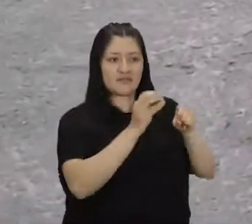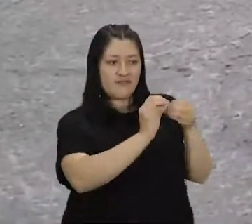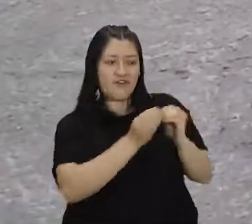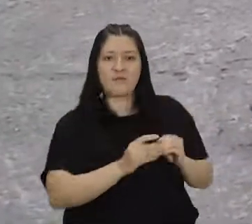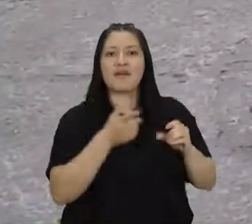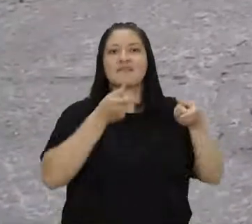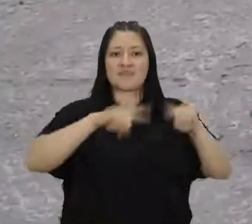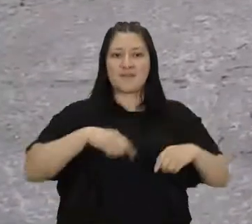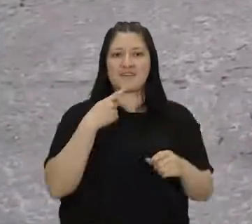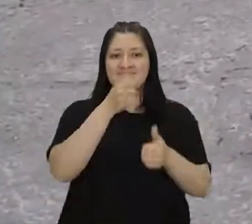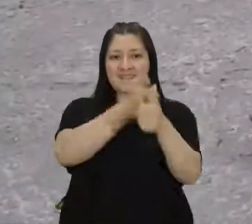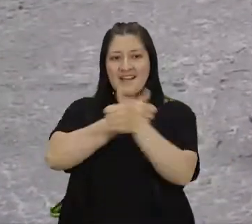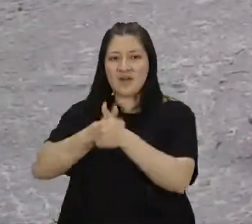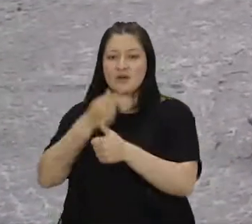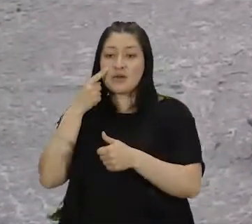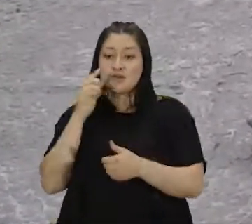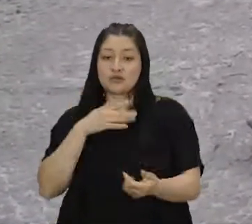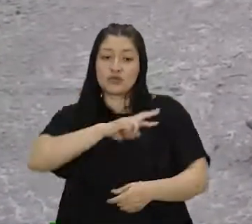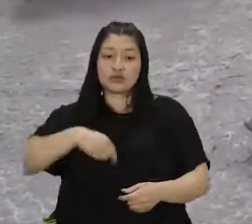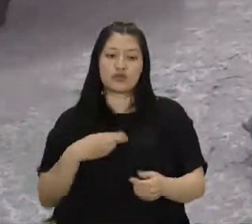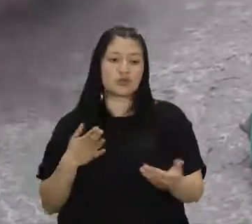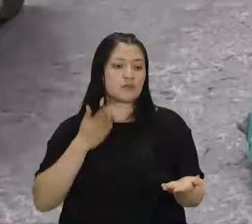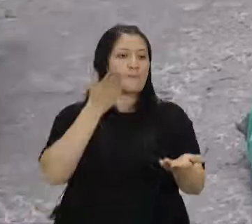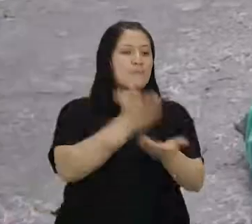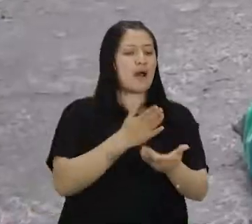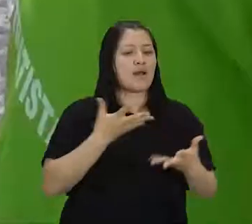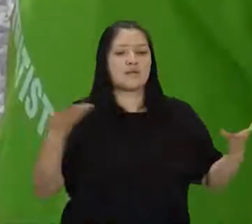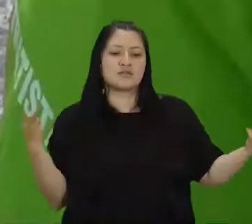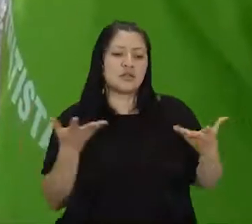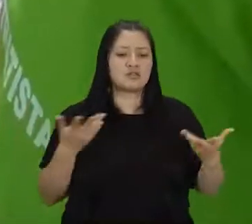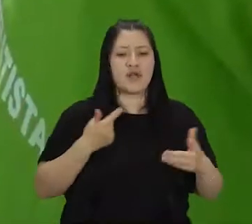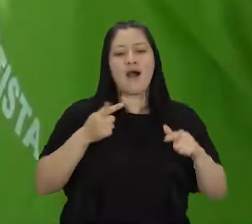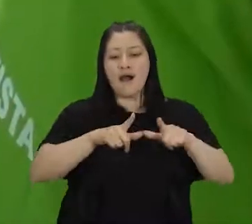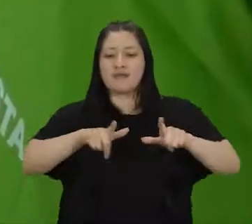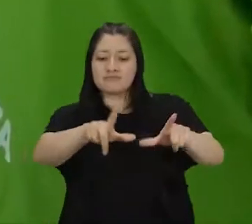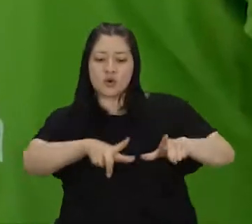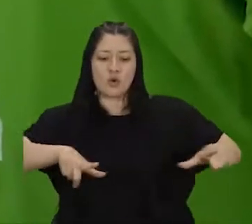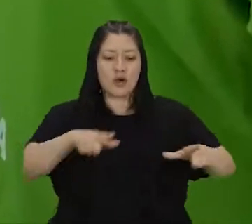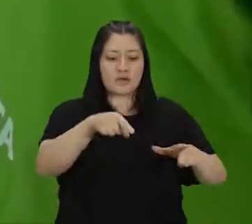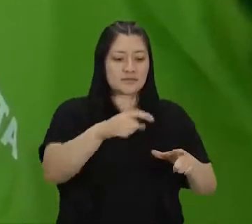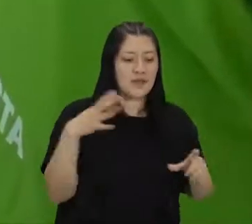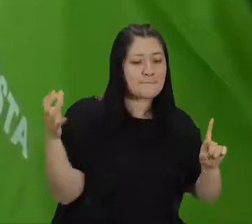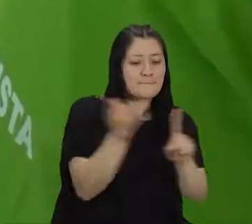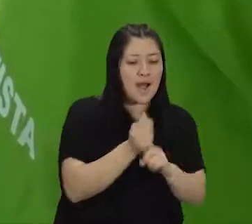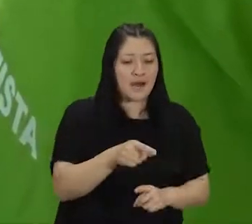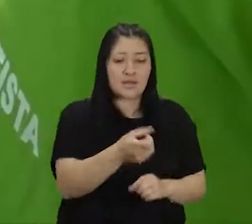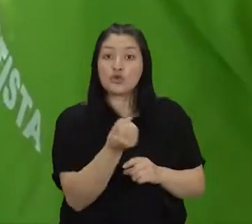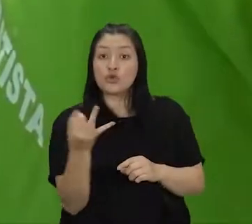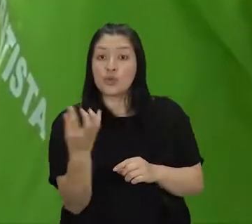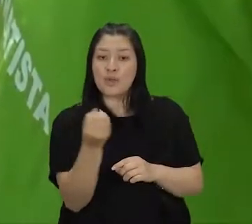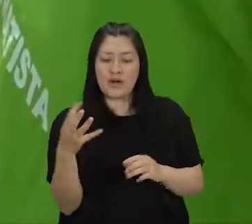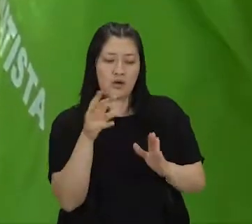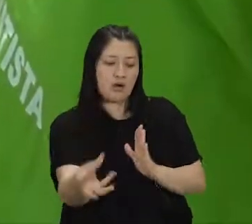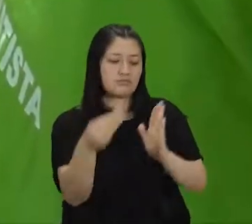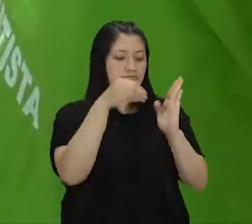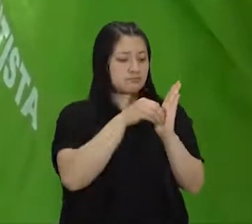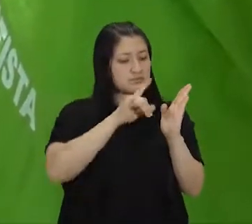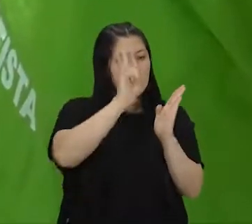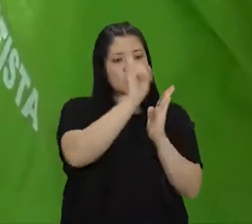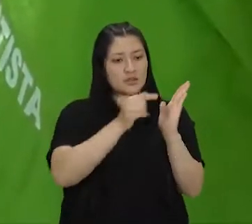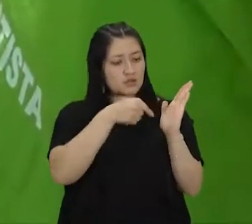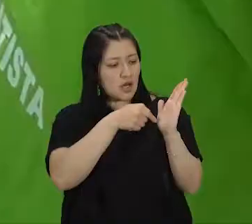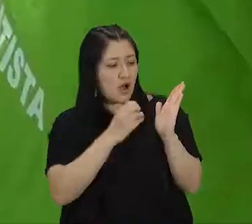diámetro. Para la realización de trabajos de verificación en campo, inicialmente se ubica la estructura o elemento que se desea inventariar y